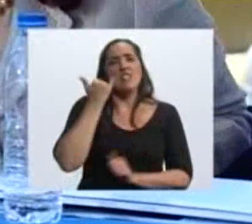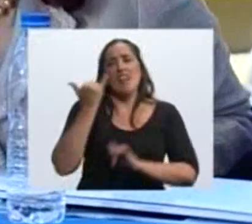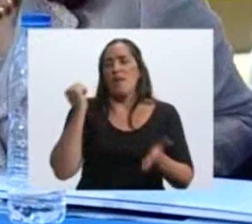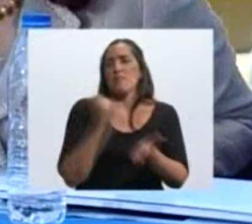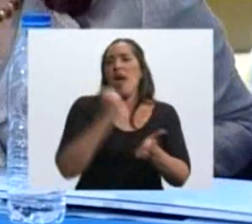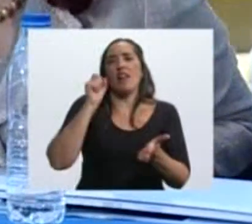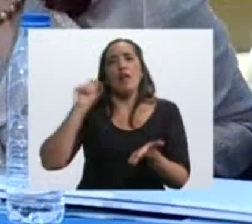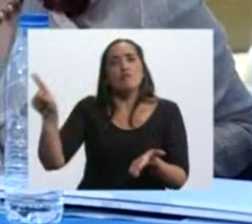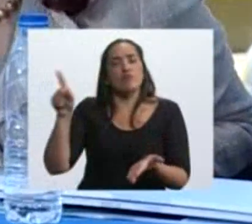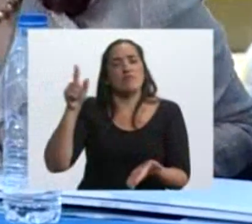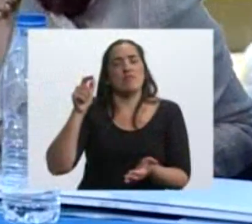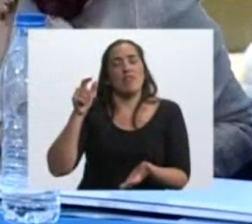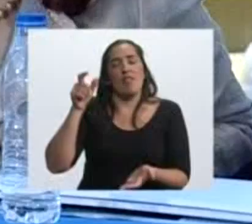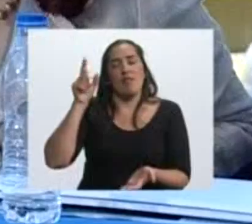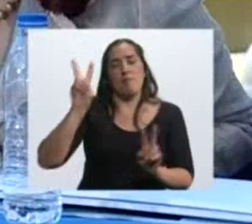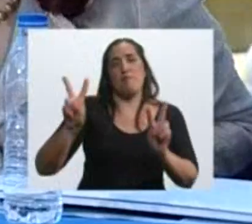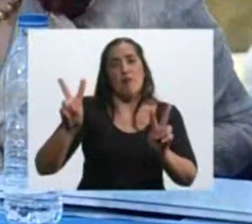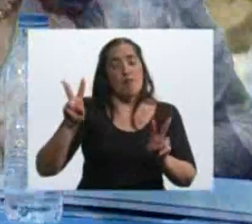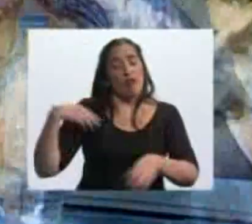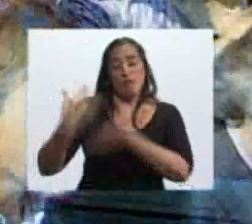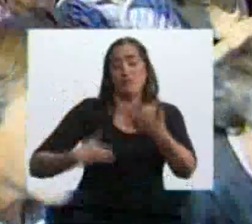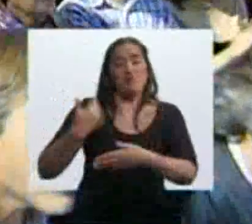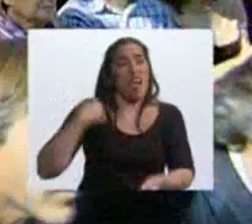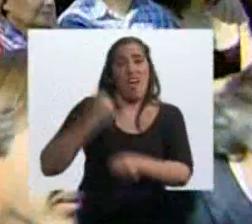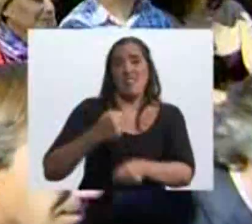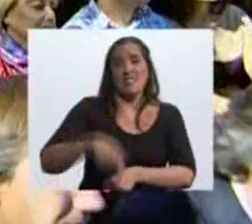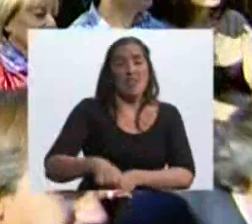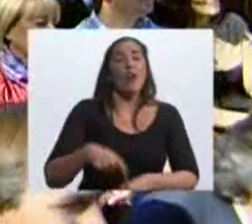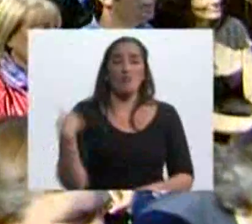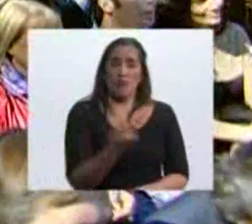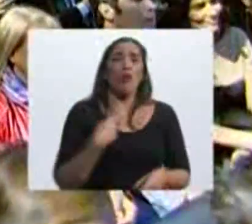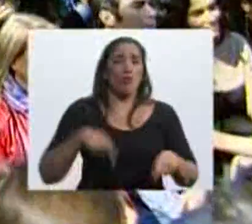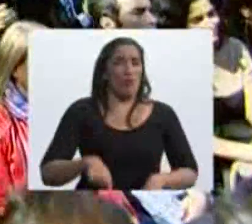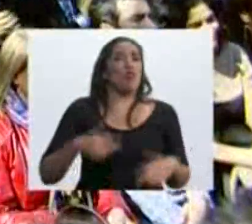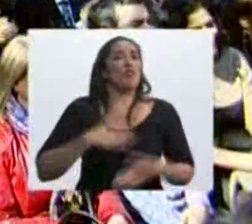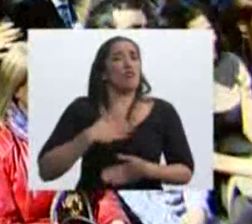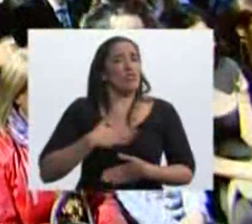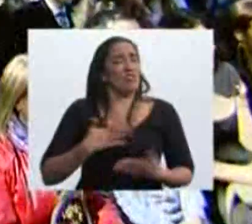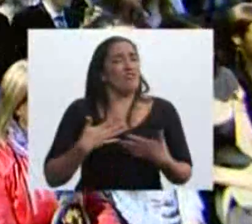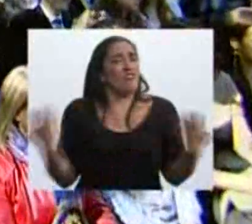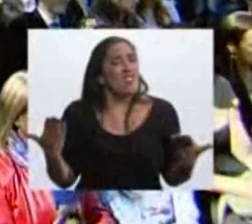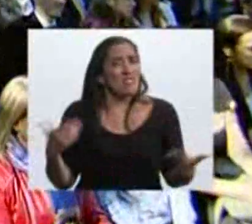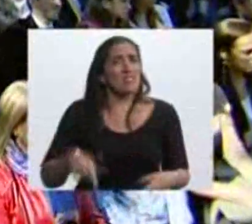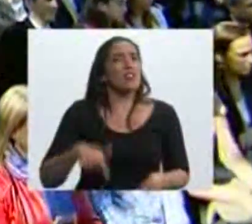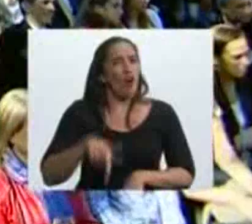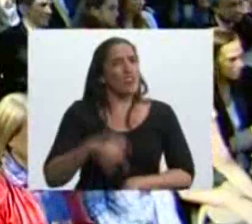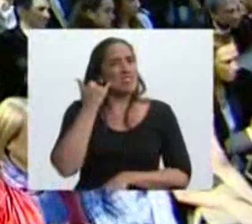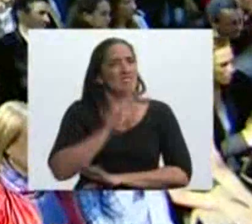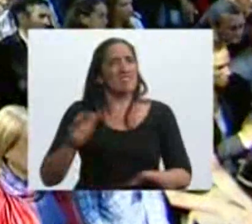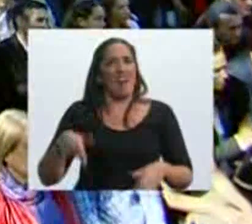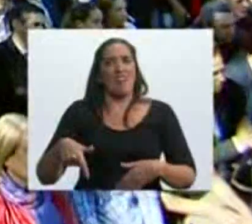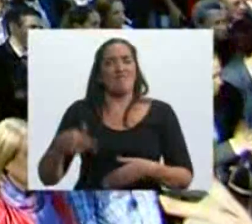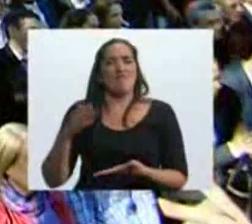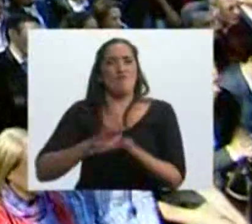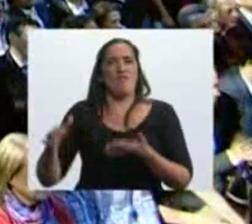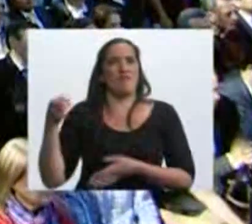ellos tendrá y por eso hoy estamos muy contentos y muy felices por haber logrado todo esto.